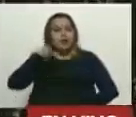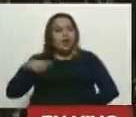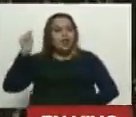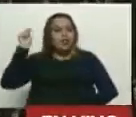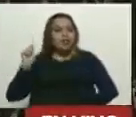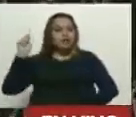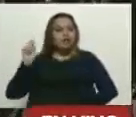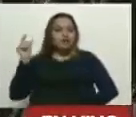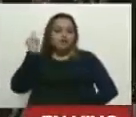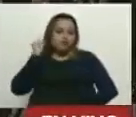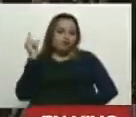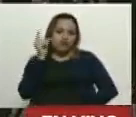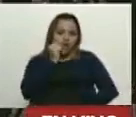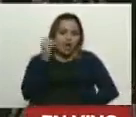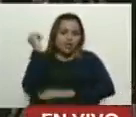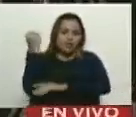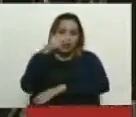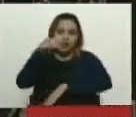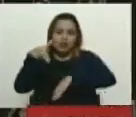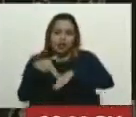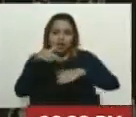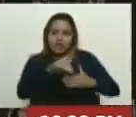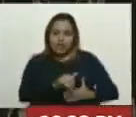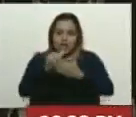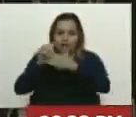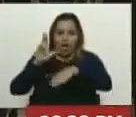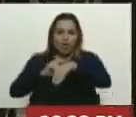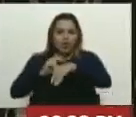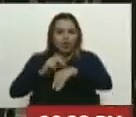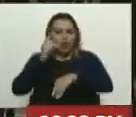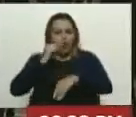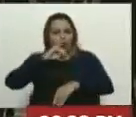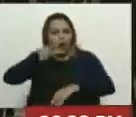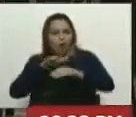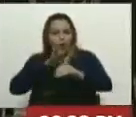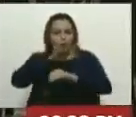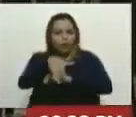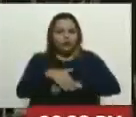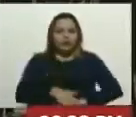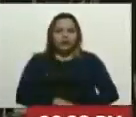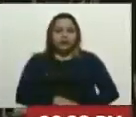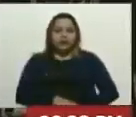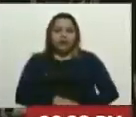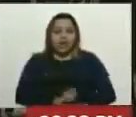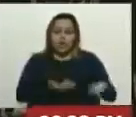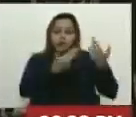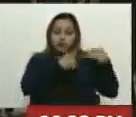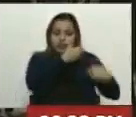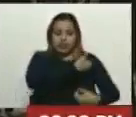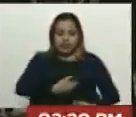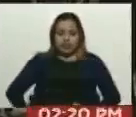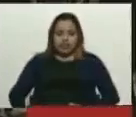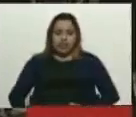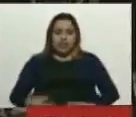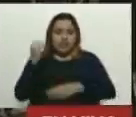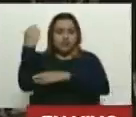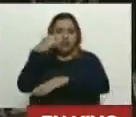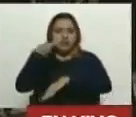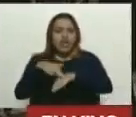diputadas de la Asamblea Nacional, encabezados por el doctor Jorge Rodríguez, titular del Poder Legislativo de nuestro país, quien también dará